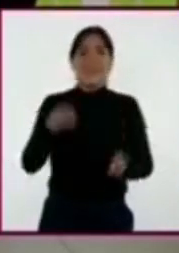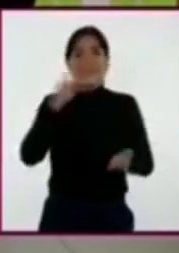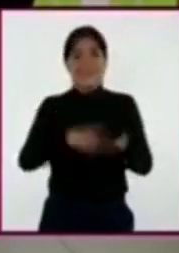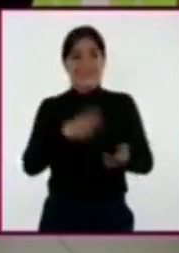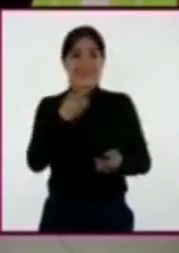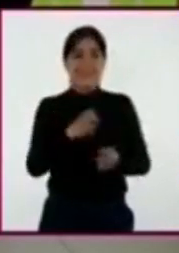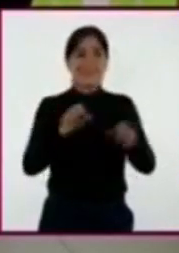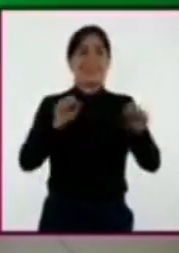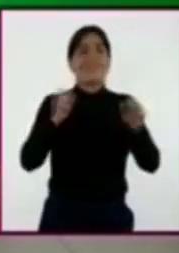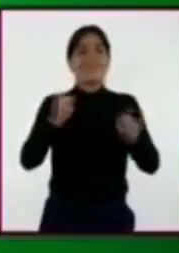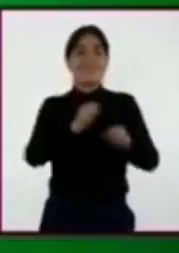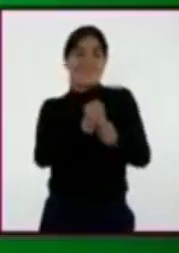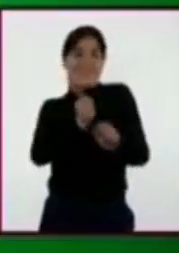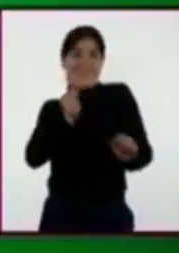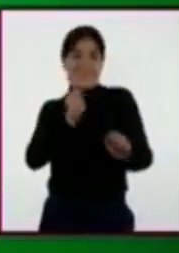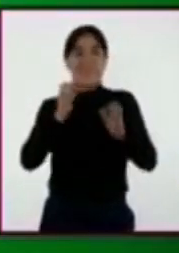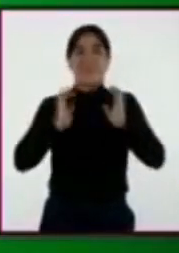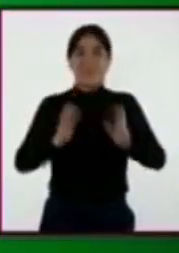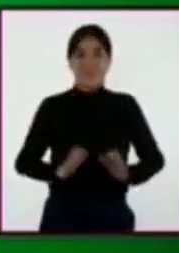unos estiramientos.